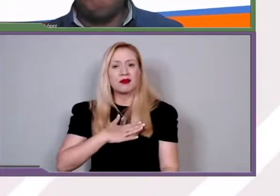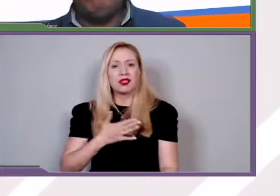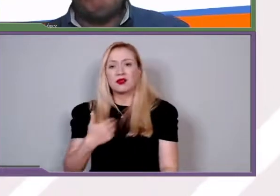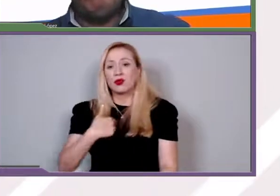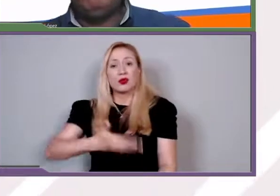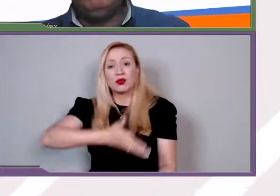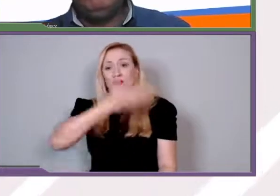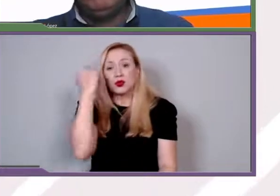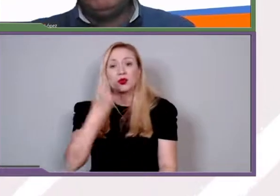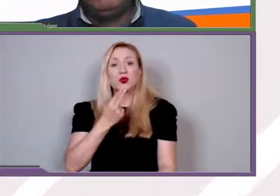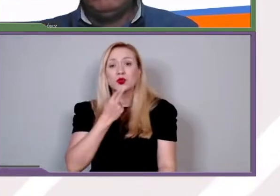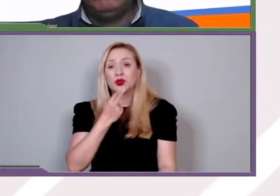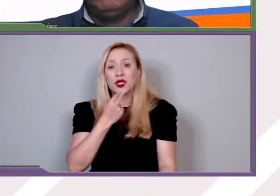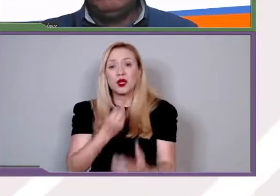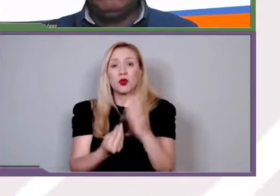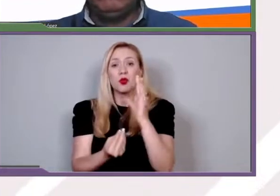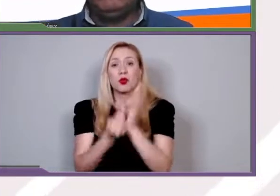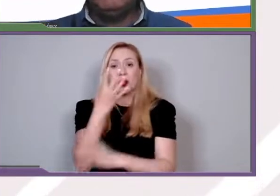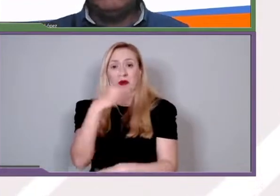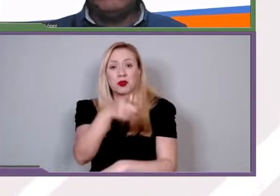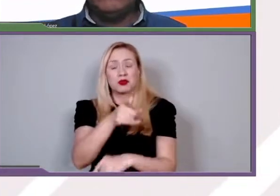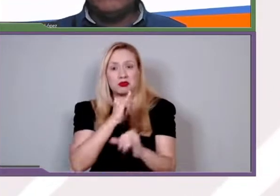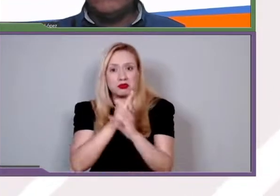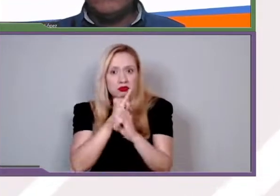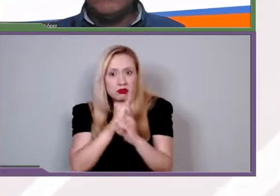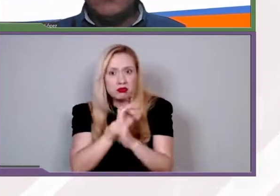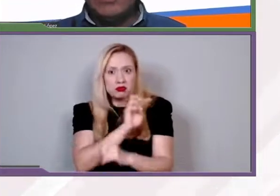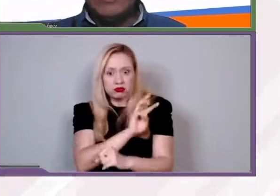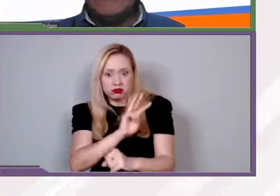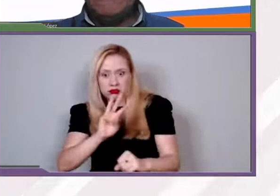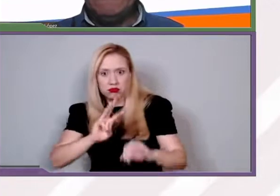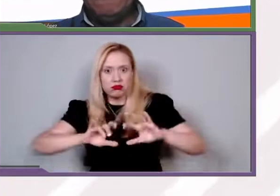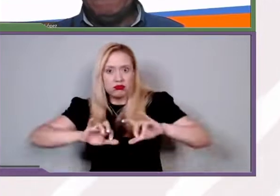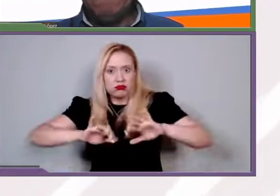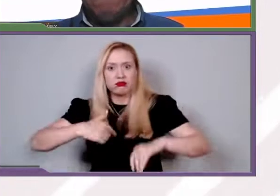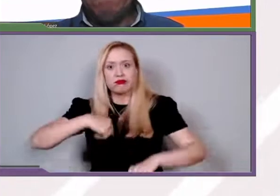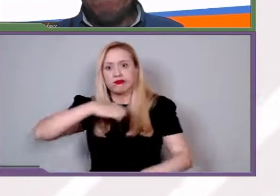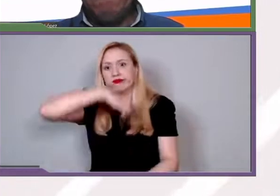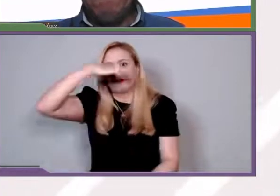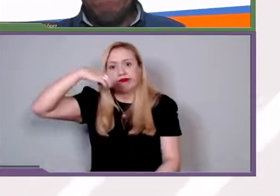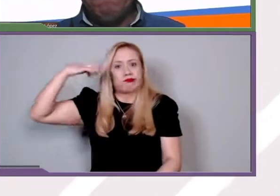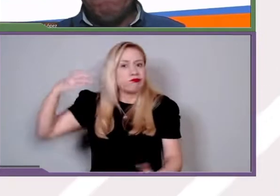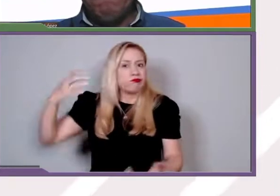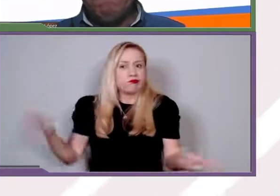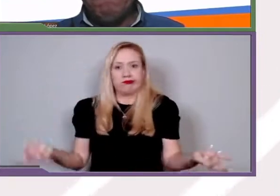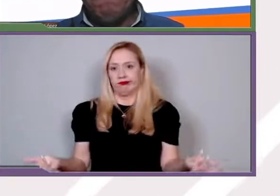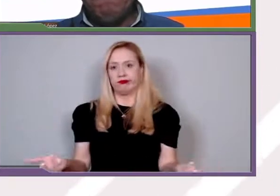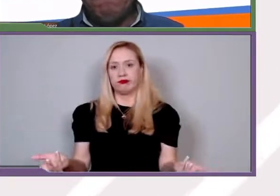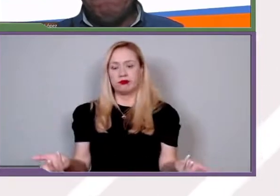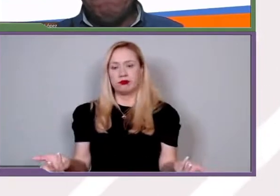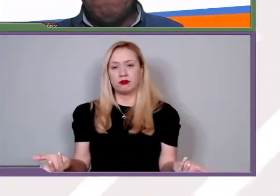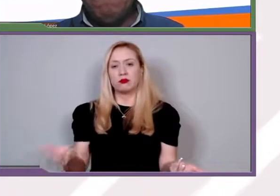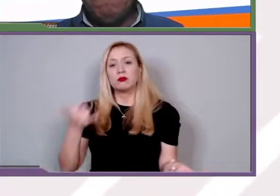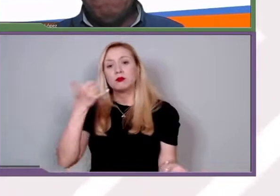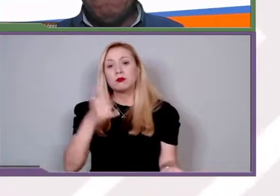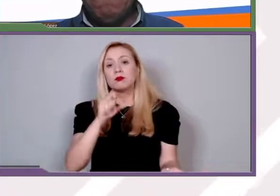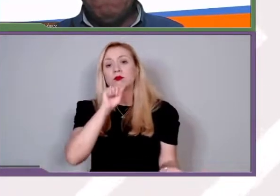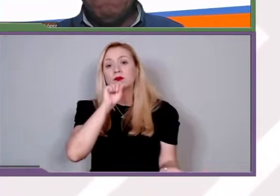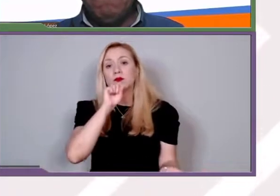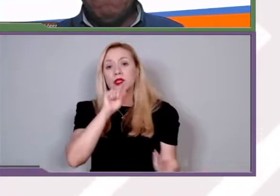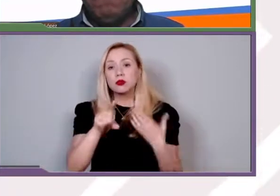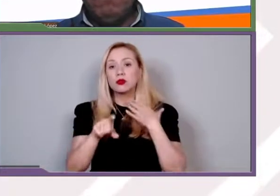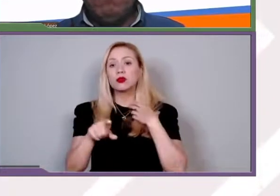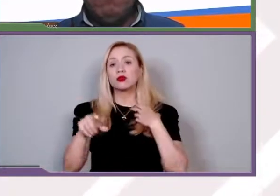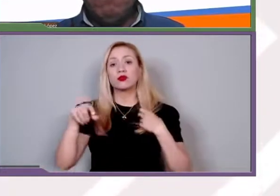de uso de plataformas digitales por parte de nosotras personas mayores, así como la imposibilidad a causa de